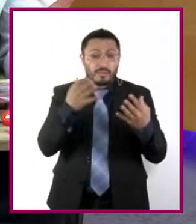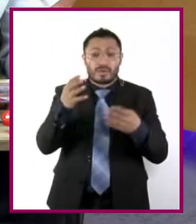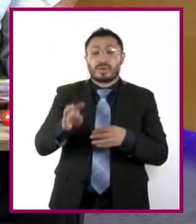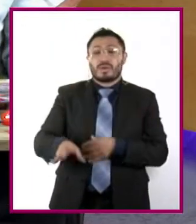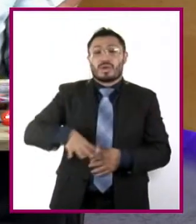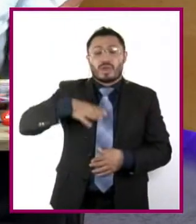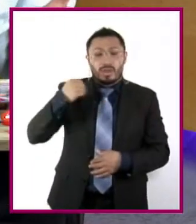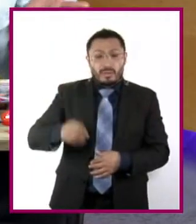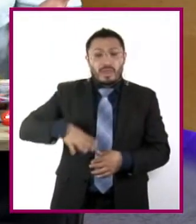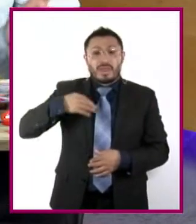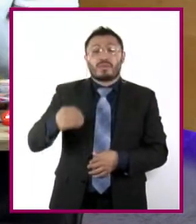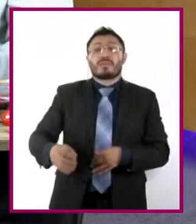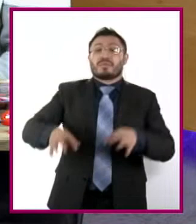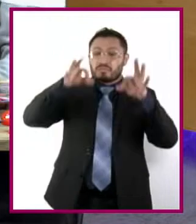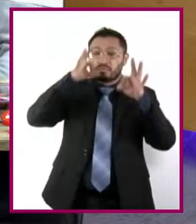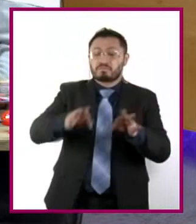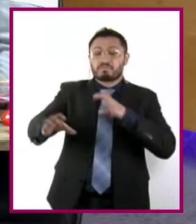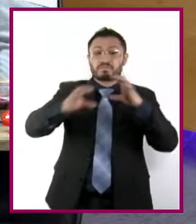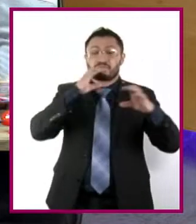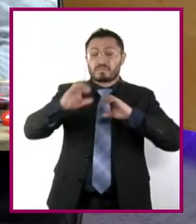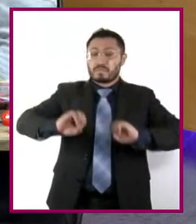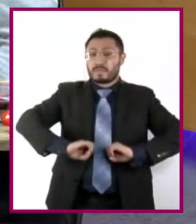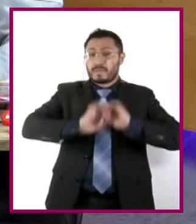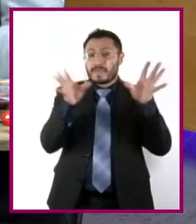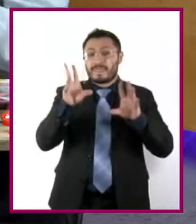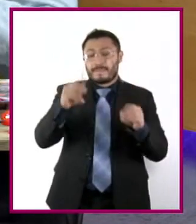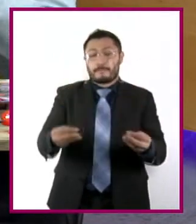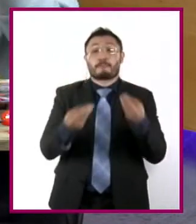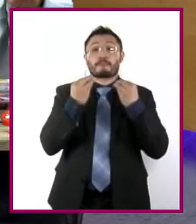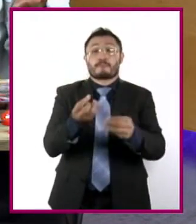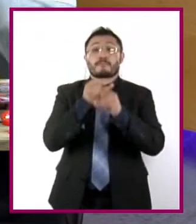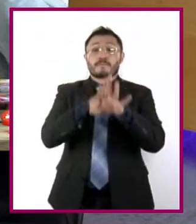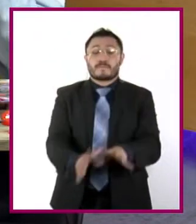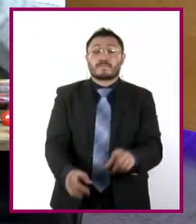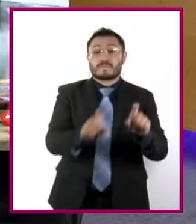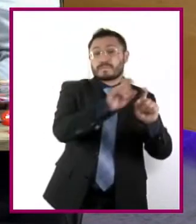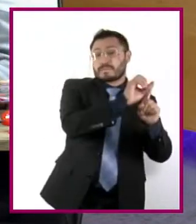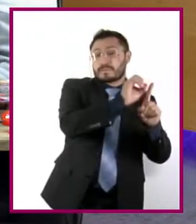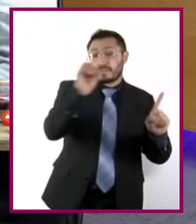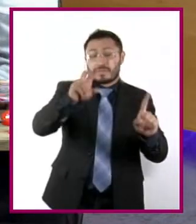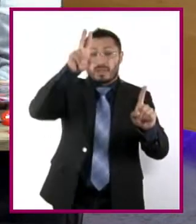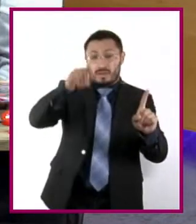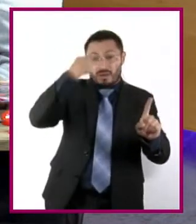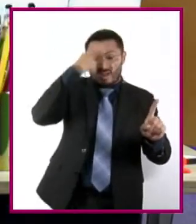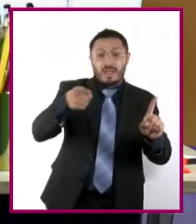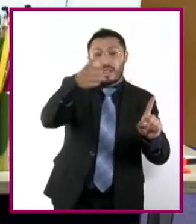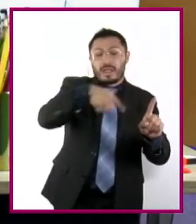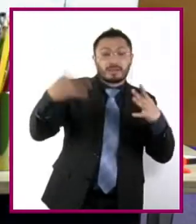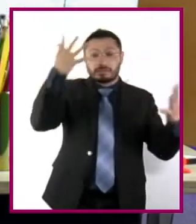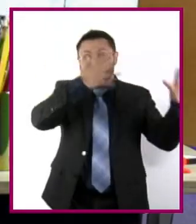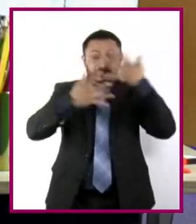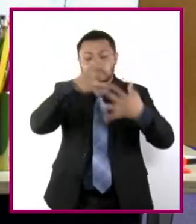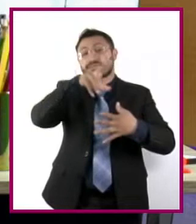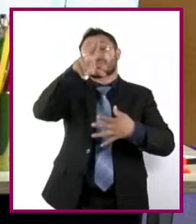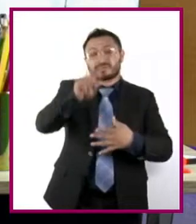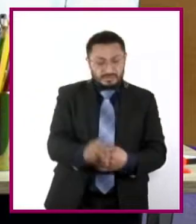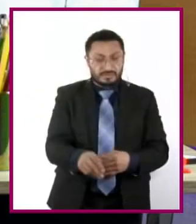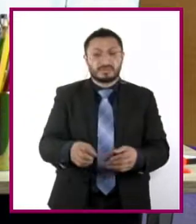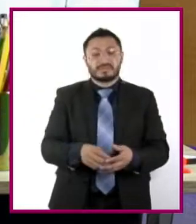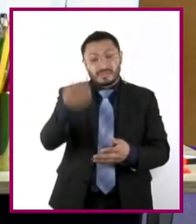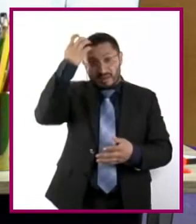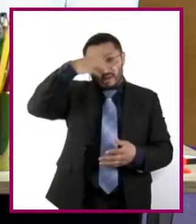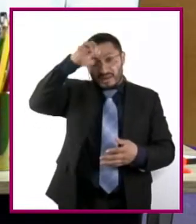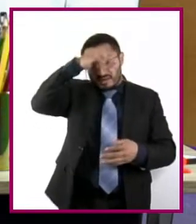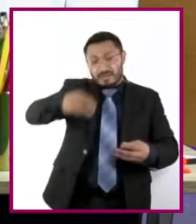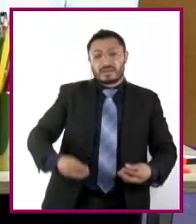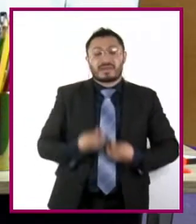ser precisos en la idea a comunicar y de no incluir demasiada información en un enunciado para no desconcertar a los oyentes. La experiencia real cotidiana